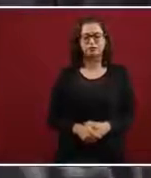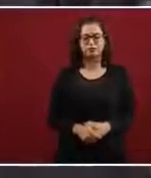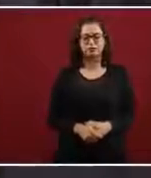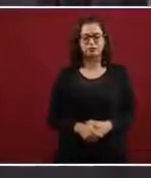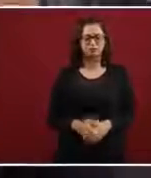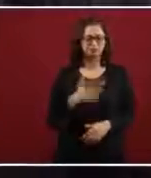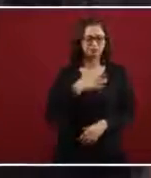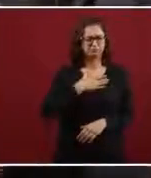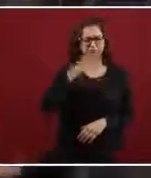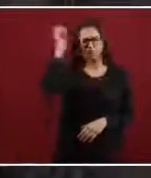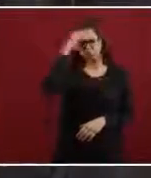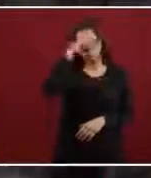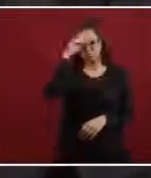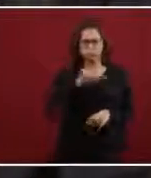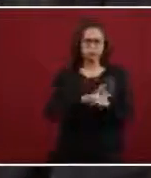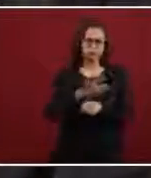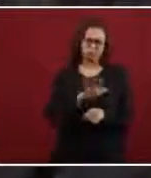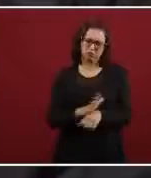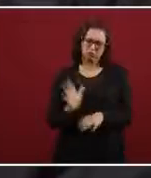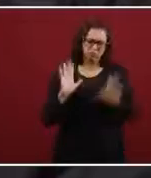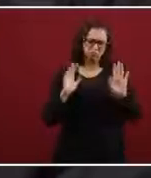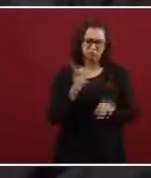¿Qué opino? Pues que se investigue